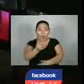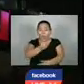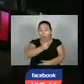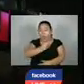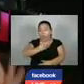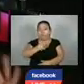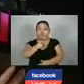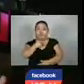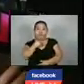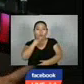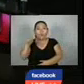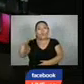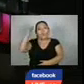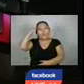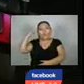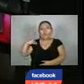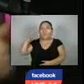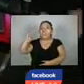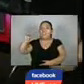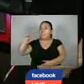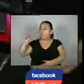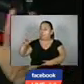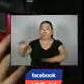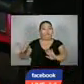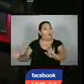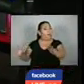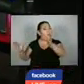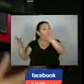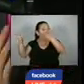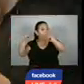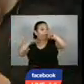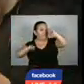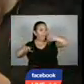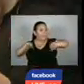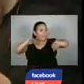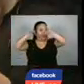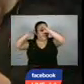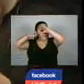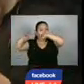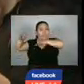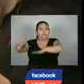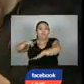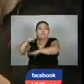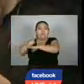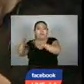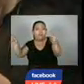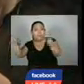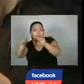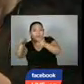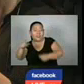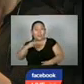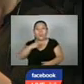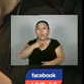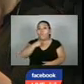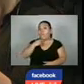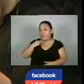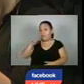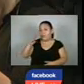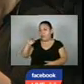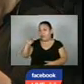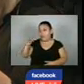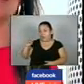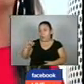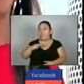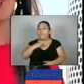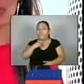Voz con Isa Junca, locutora y actriz de doblaje y fundadora del Festival Iberoamericano de la Voz, Viva Voz, que